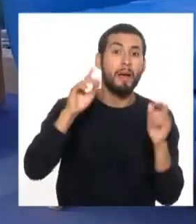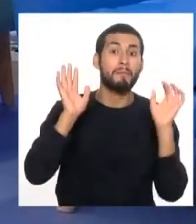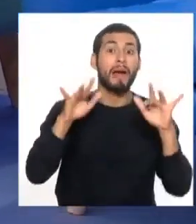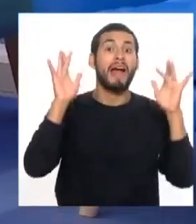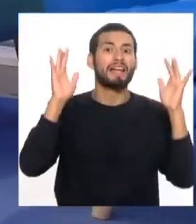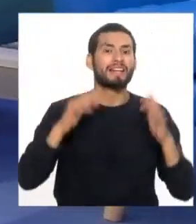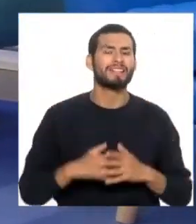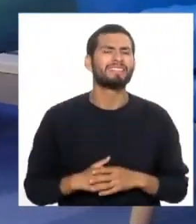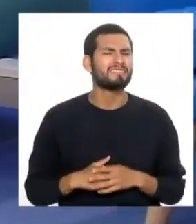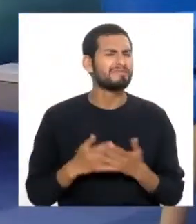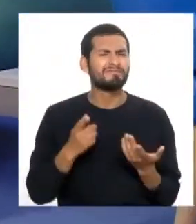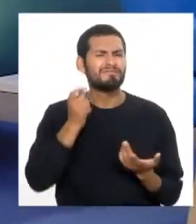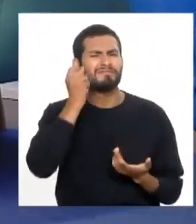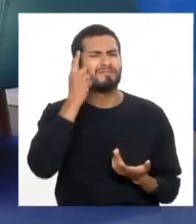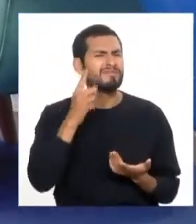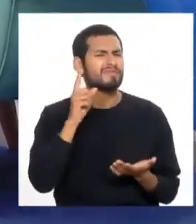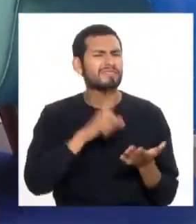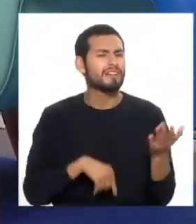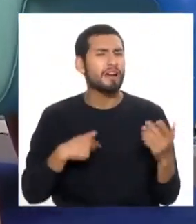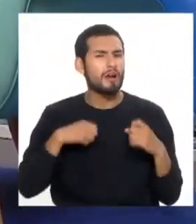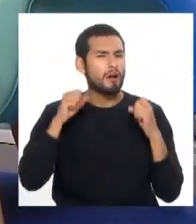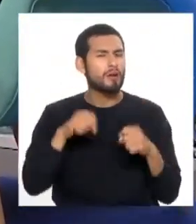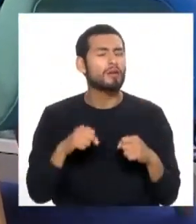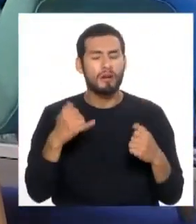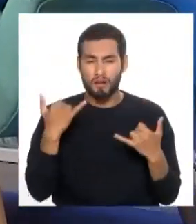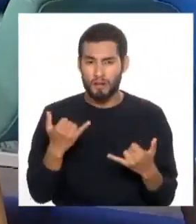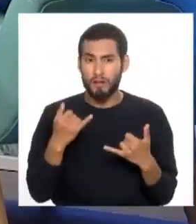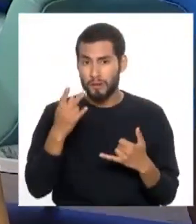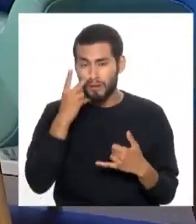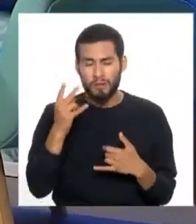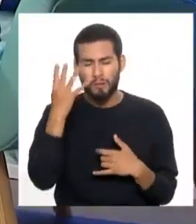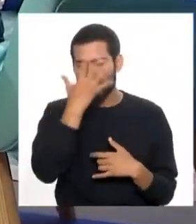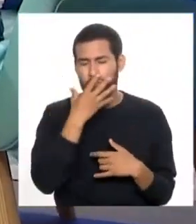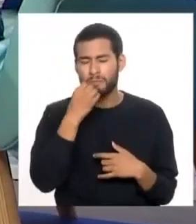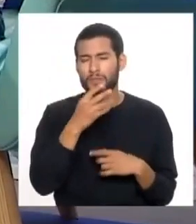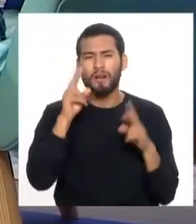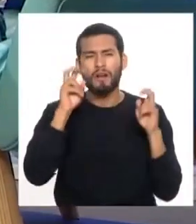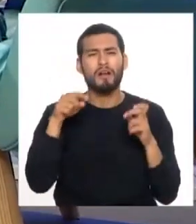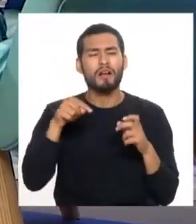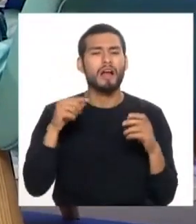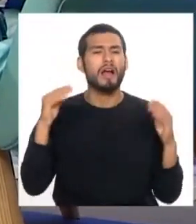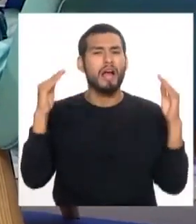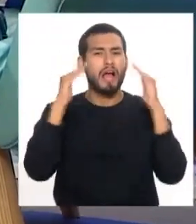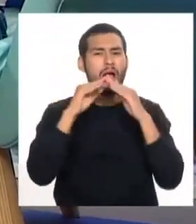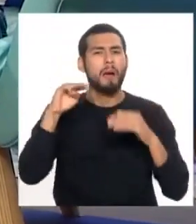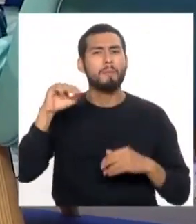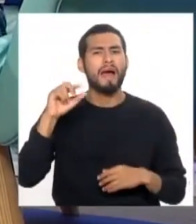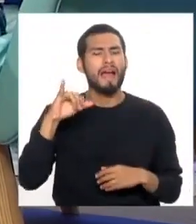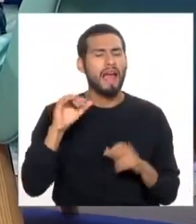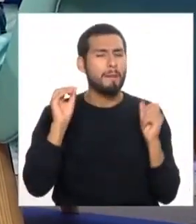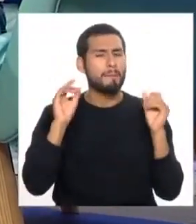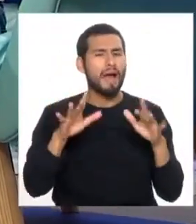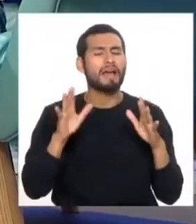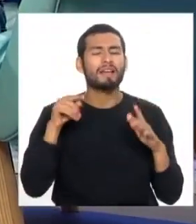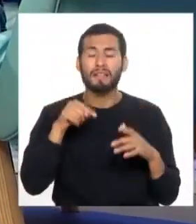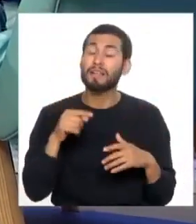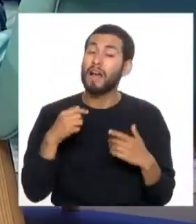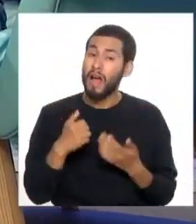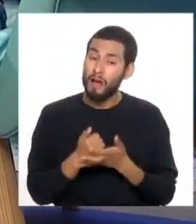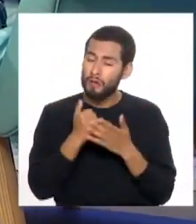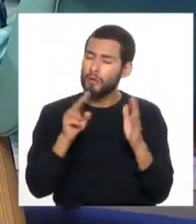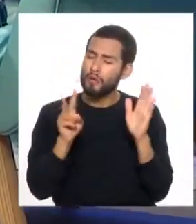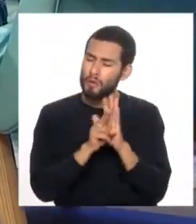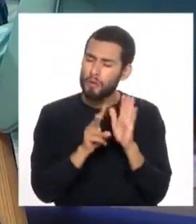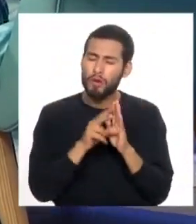para entender de qué se trata y colaborar todos, vamos a ver este lindo video sobre Casa Magia, esta asociación de voluntarias por